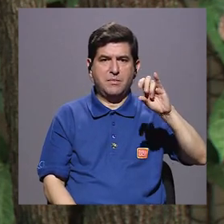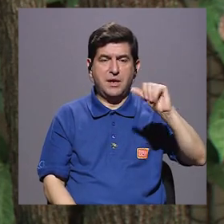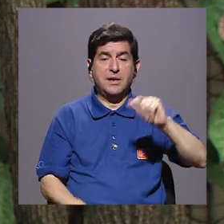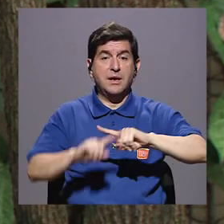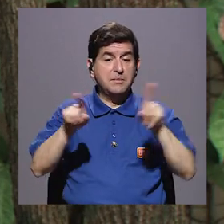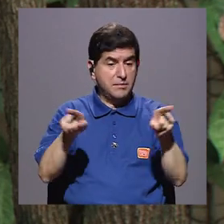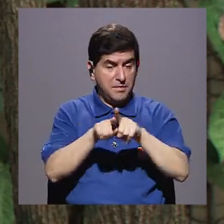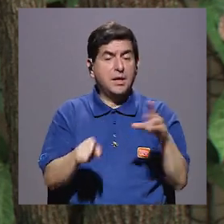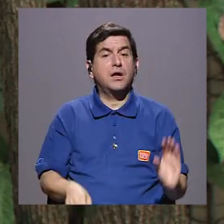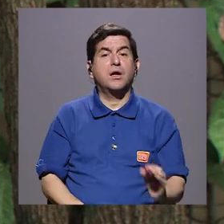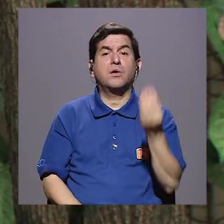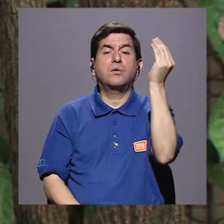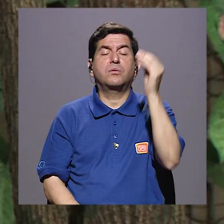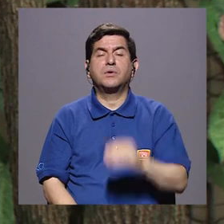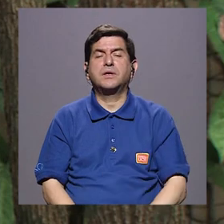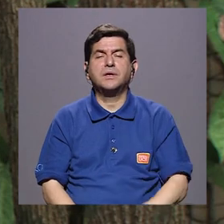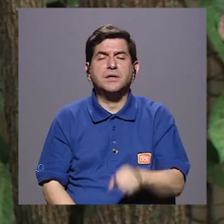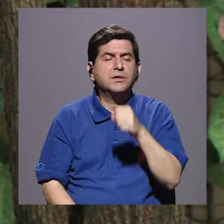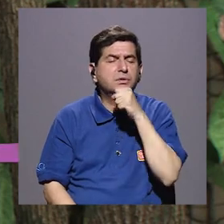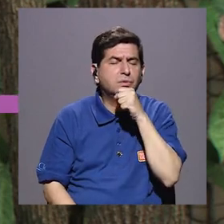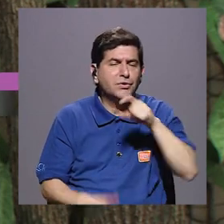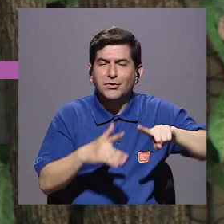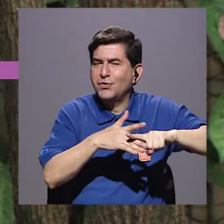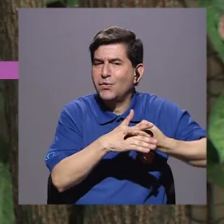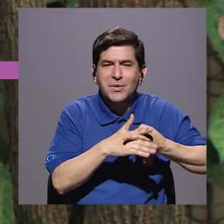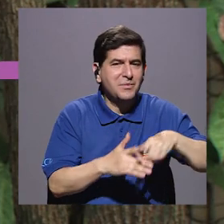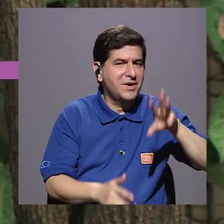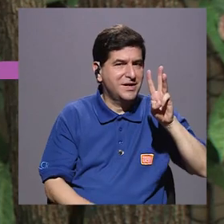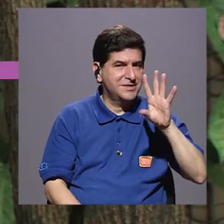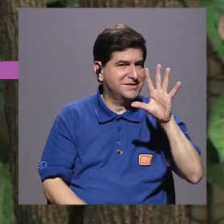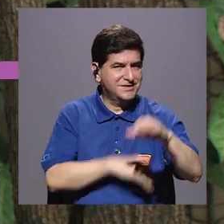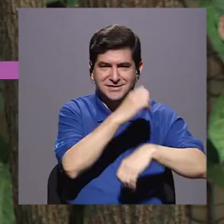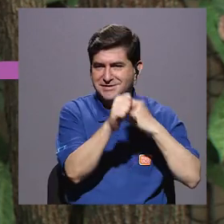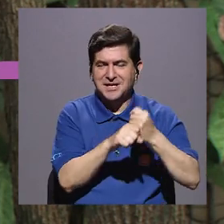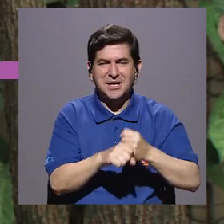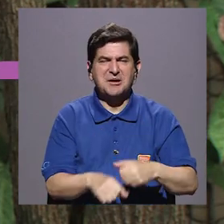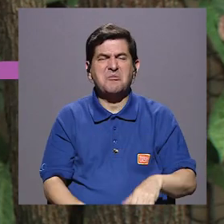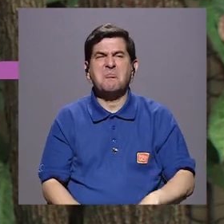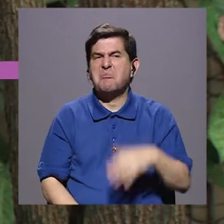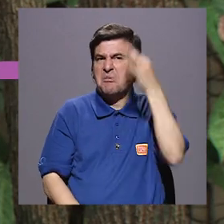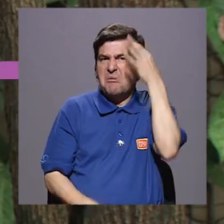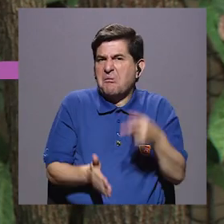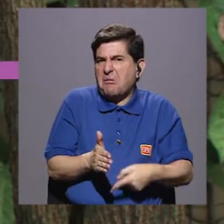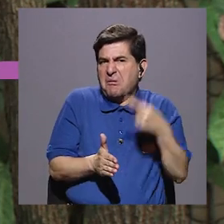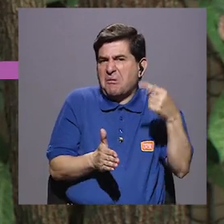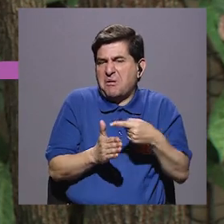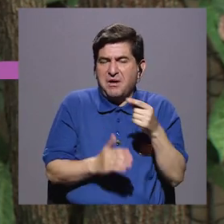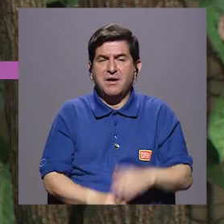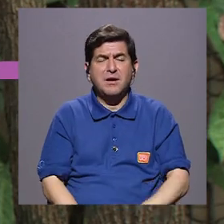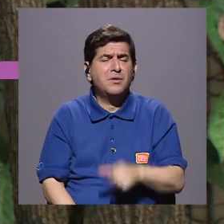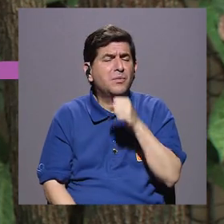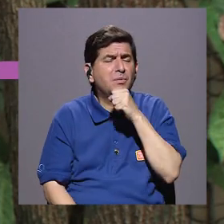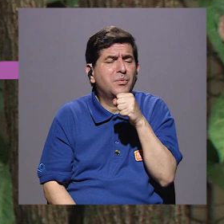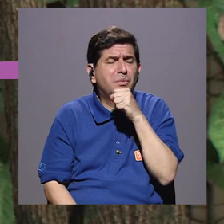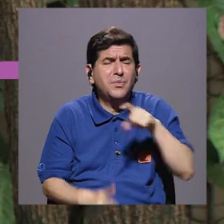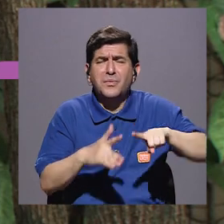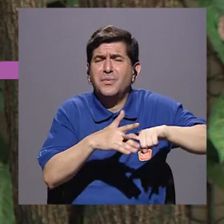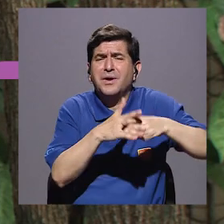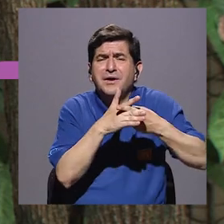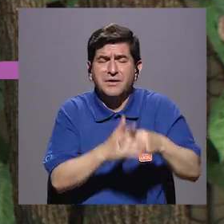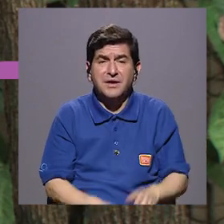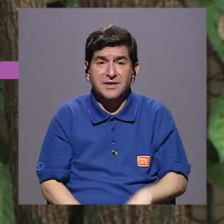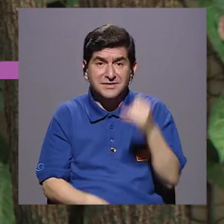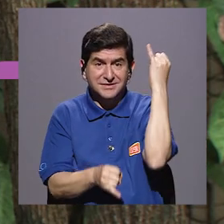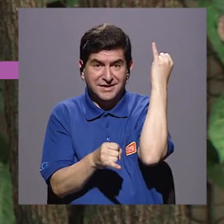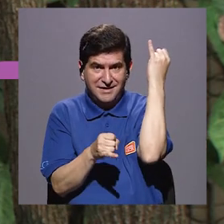más jóvenes. Recordemos que el envejecimiento no empieza a los 65 años como muchas veces creemos. El envejecimiento empieza